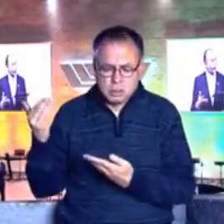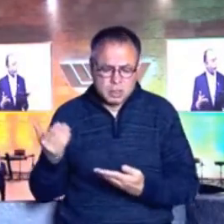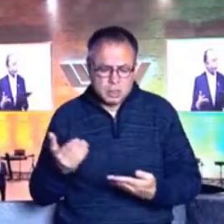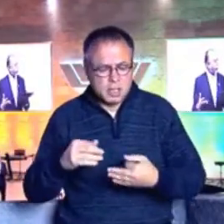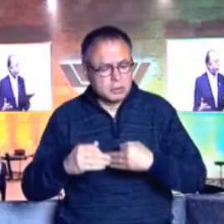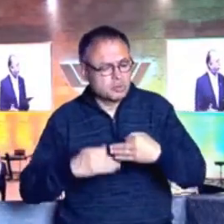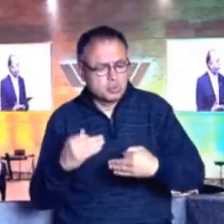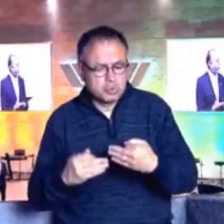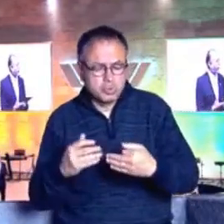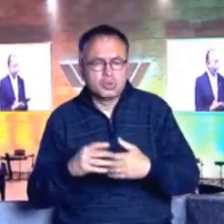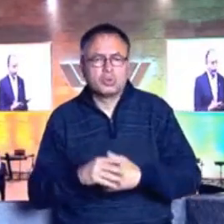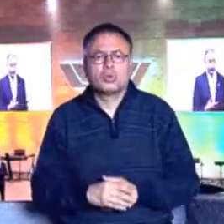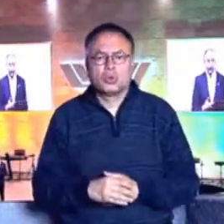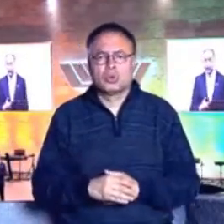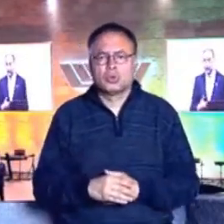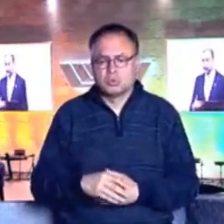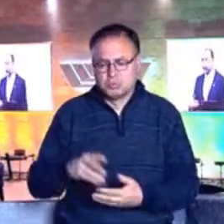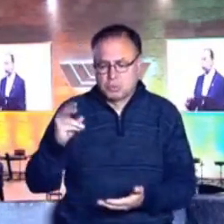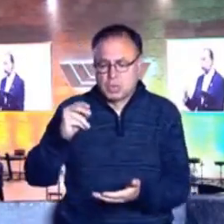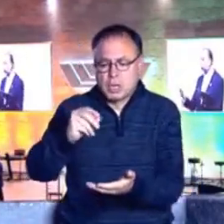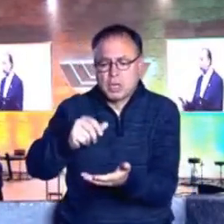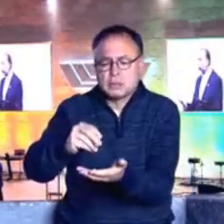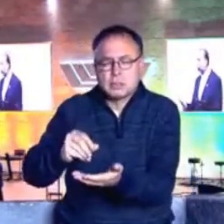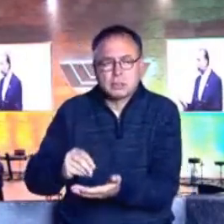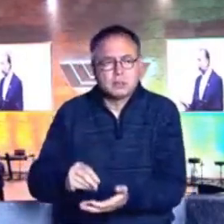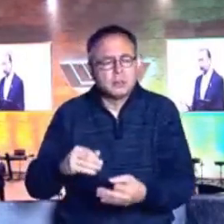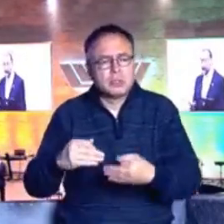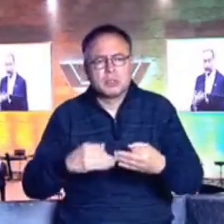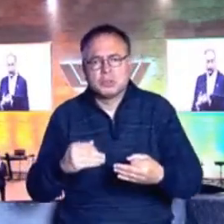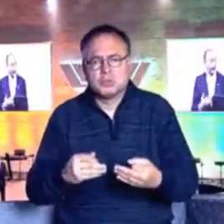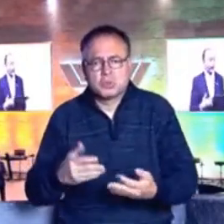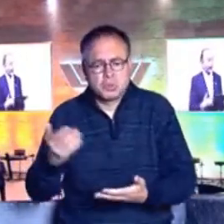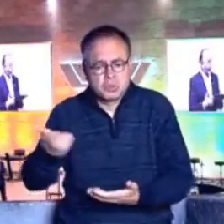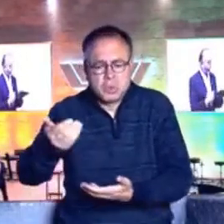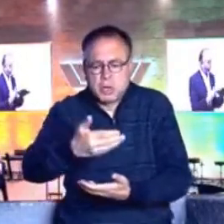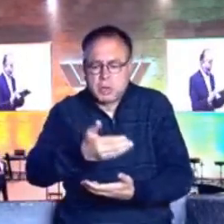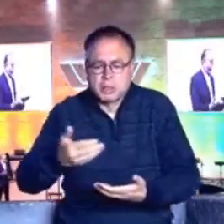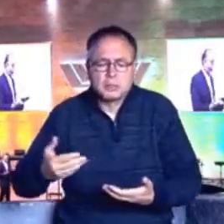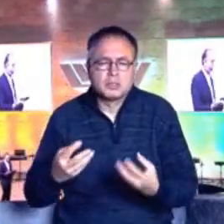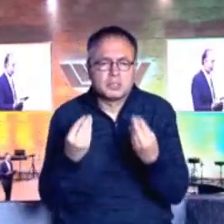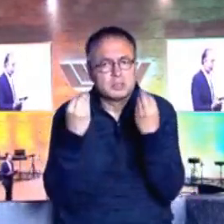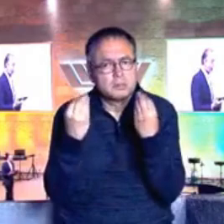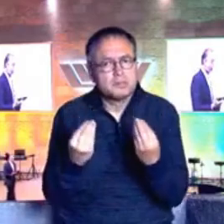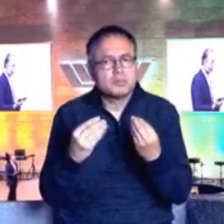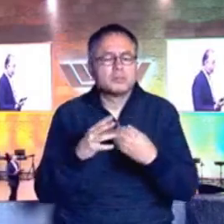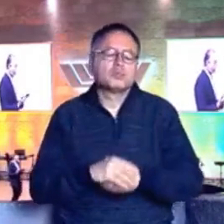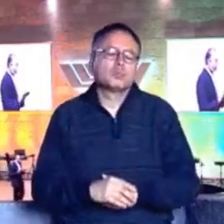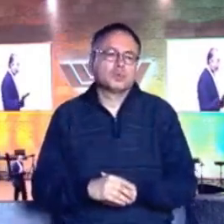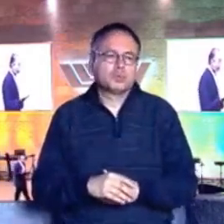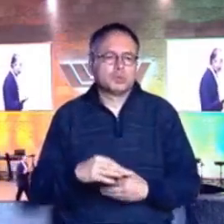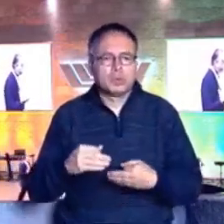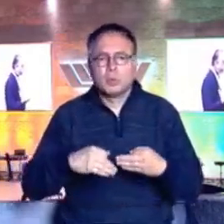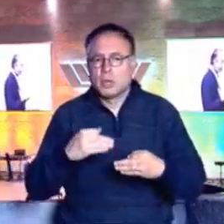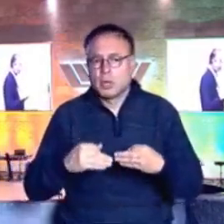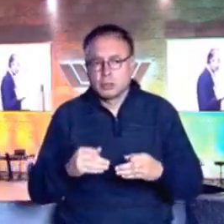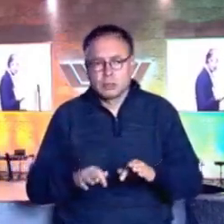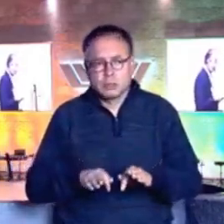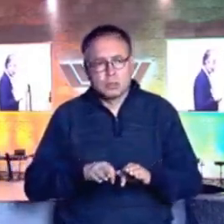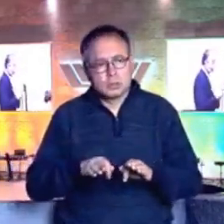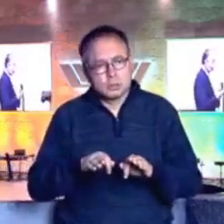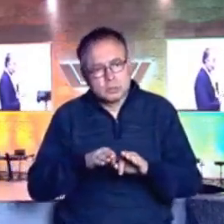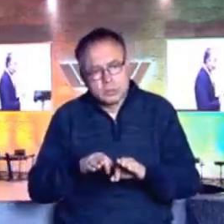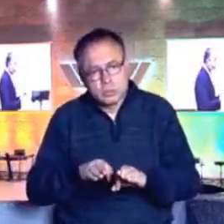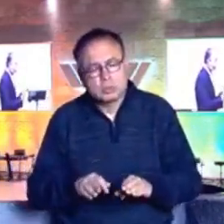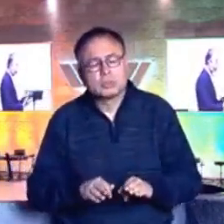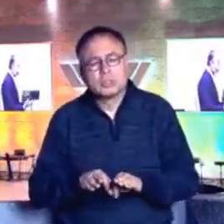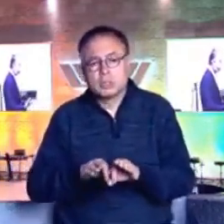sea como un campo de cosecha que va a dar fruto en abundancia para ti y para la gente que trabaja contigo si tú eres un empleado Dios